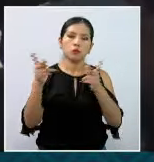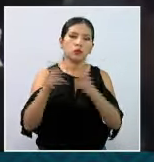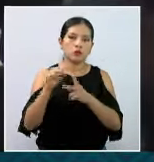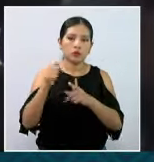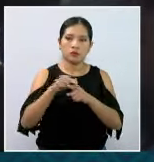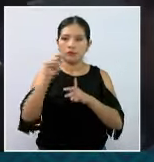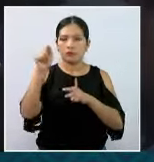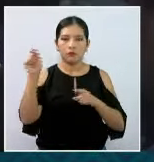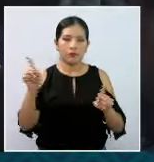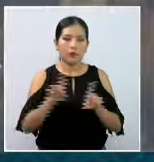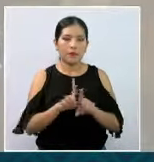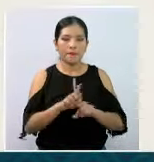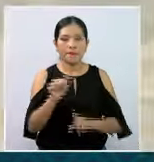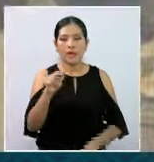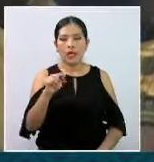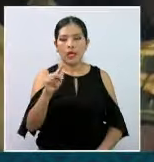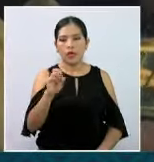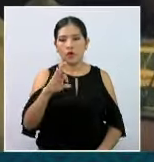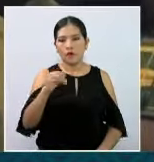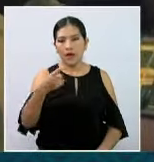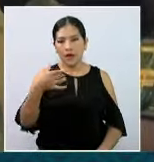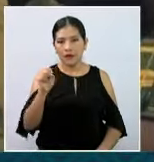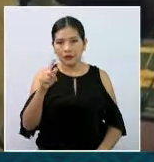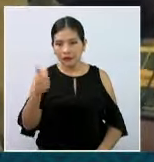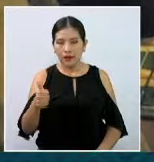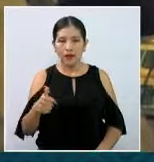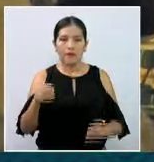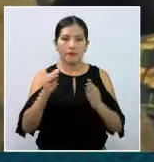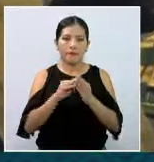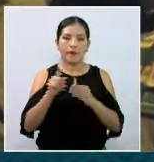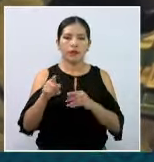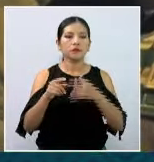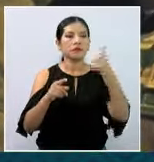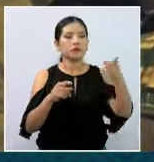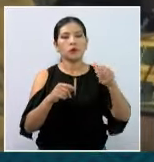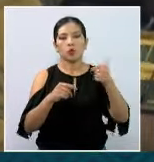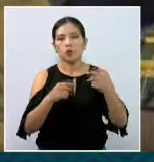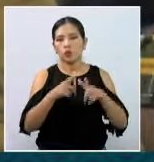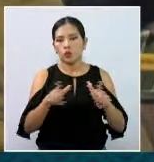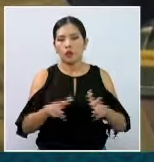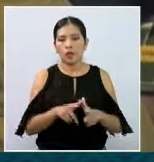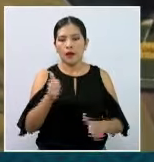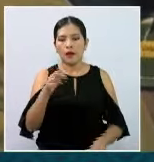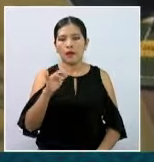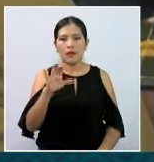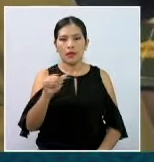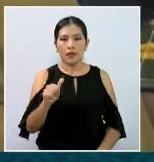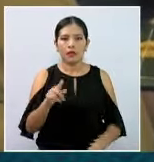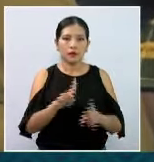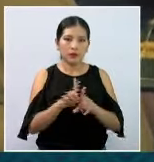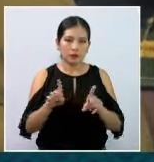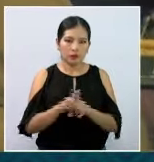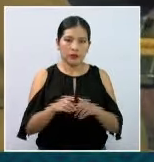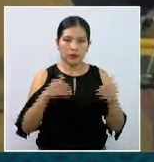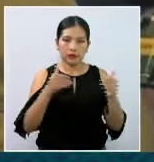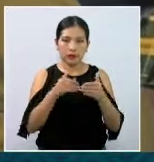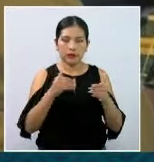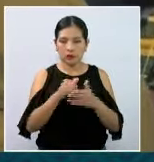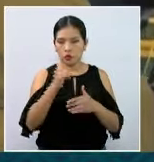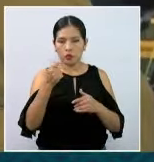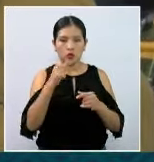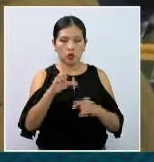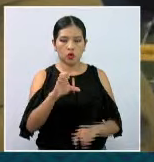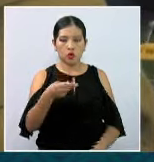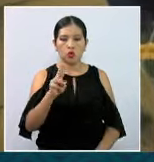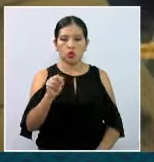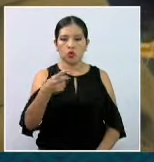¿cierto? Región de Antofagasta, en Hito Cajón, y finalmente en la región de Arica y Parinacota, en la cercanía del complejo Chungará,